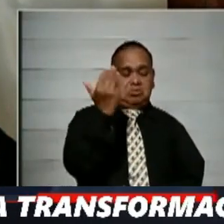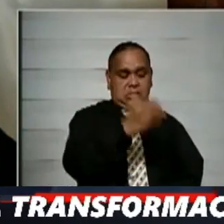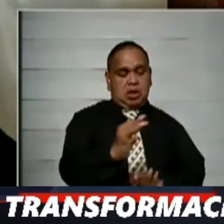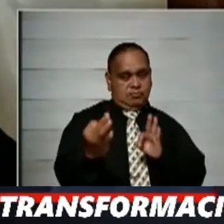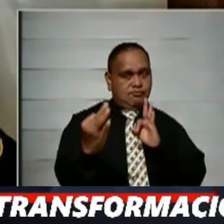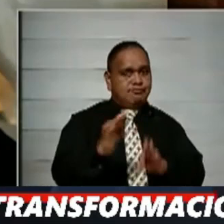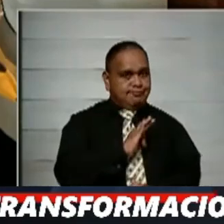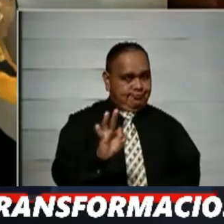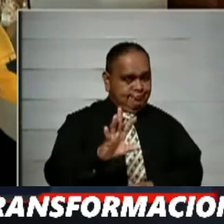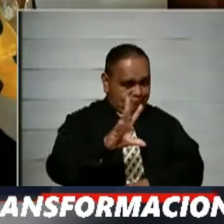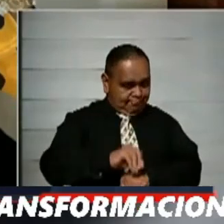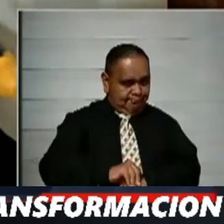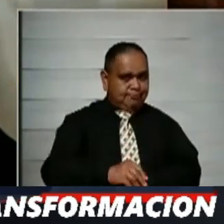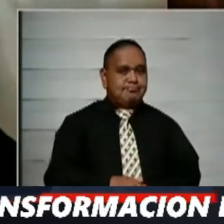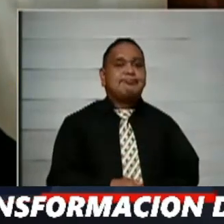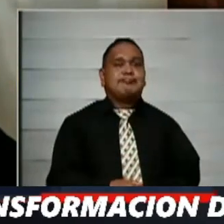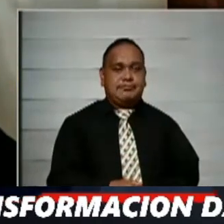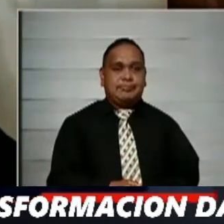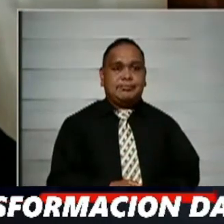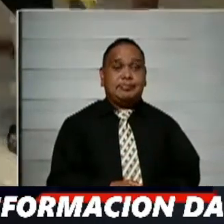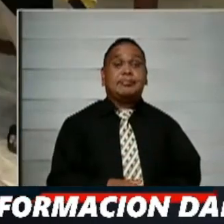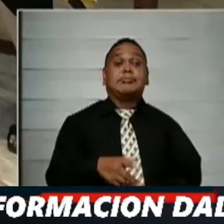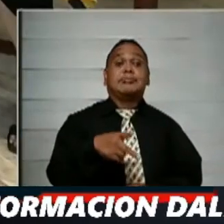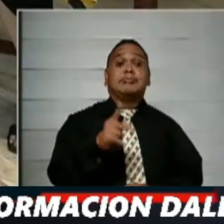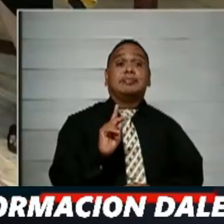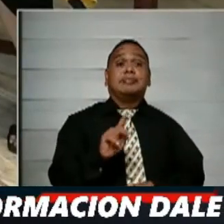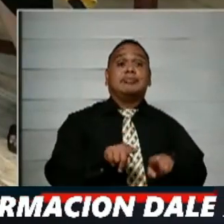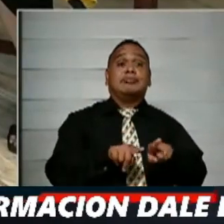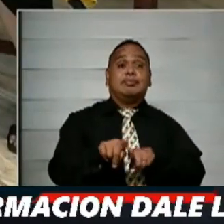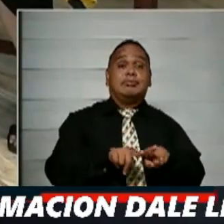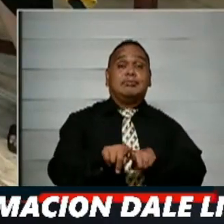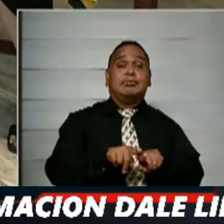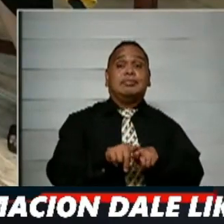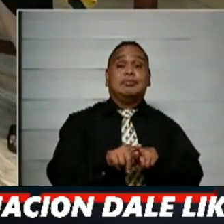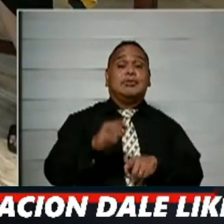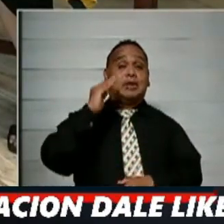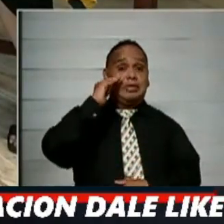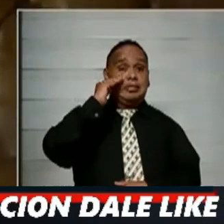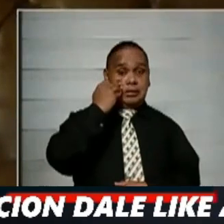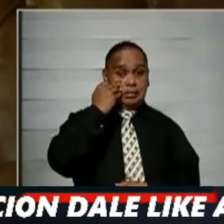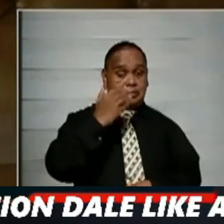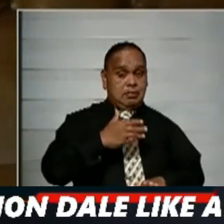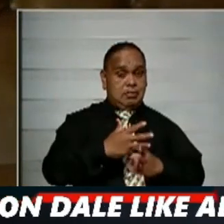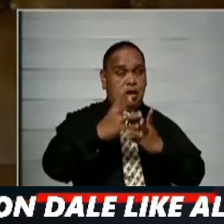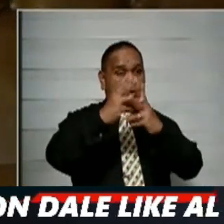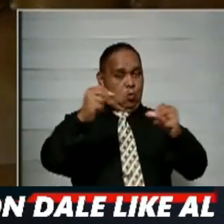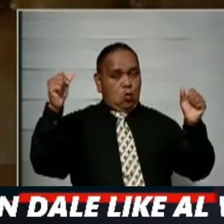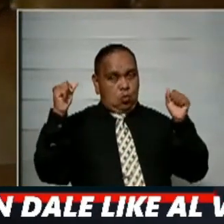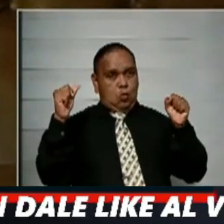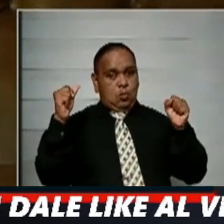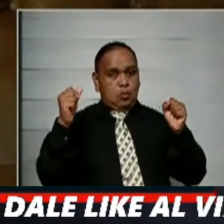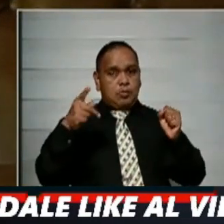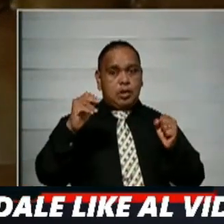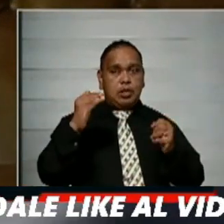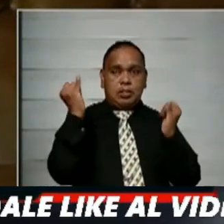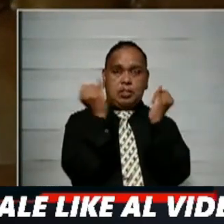pero pues yo creo sigue, que... Sigue nervioso los brothers, nos acaban de volver a tirar la señal. Habríamos que pedir que compartan en